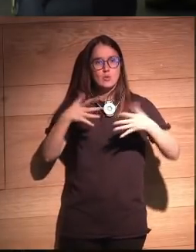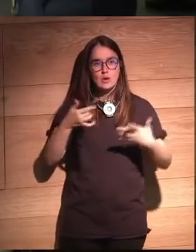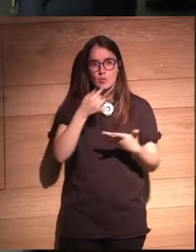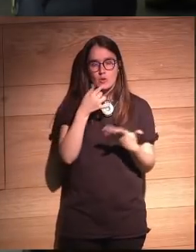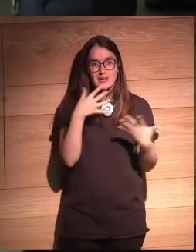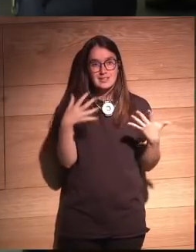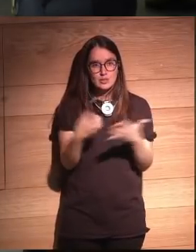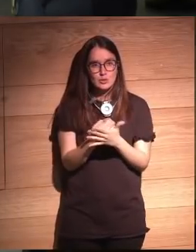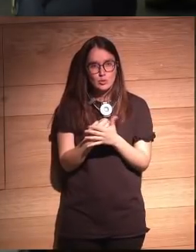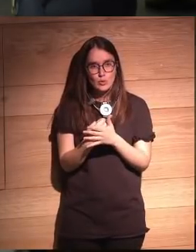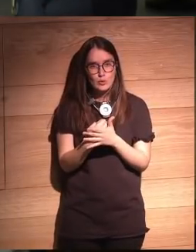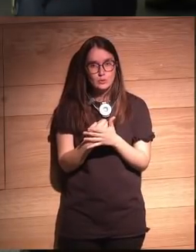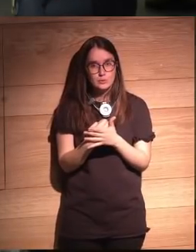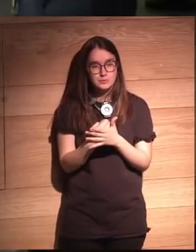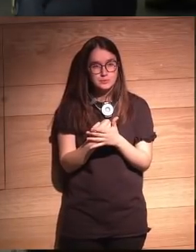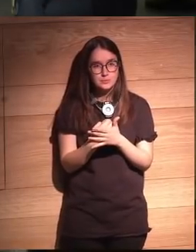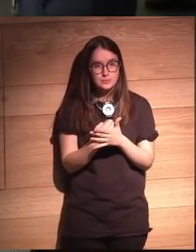todos,